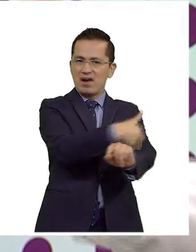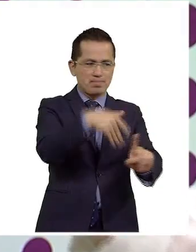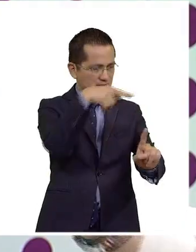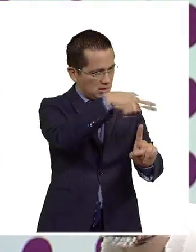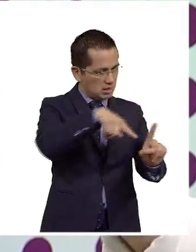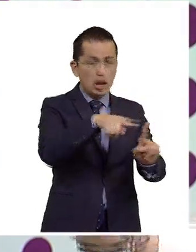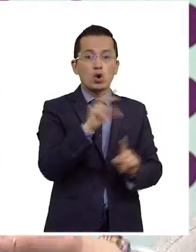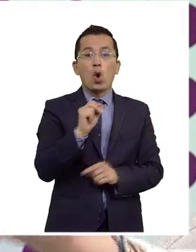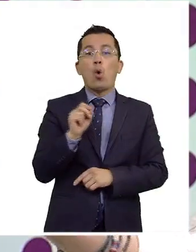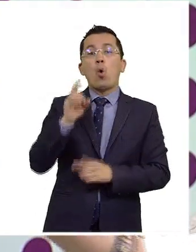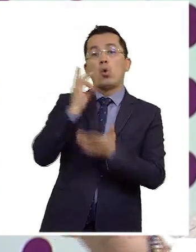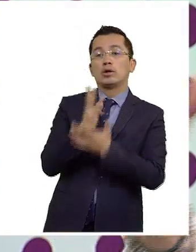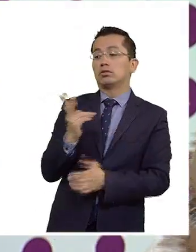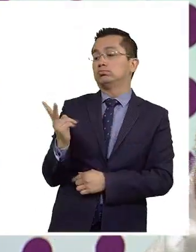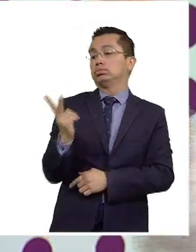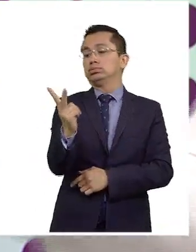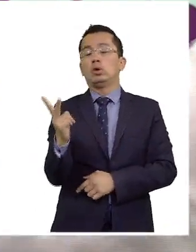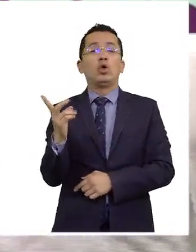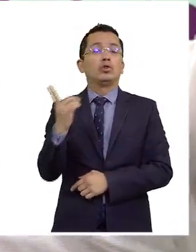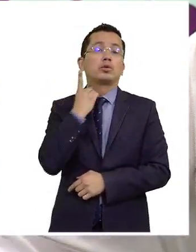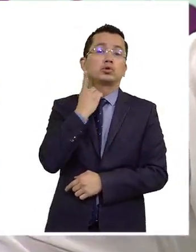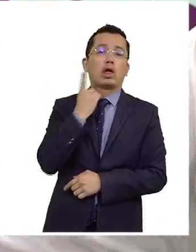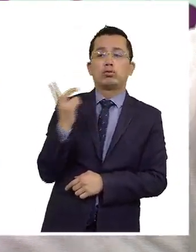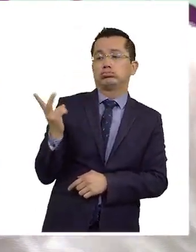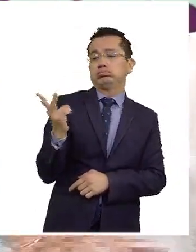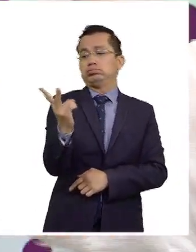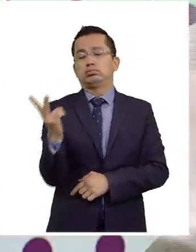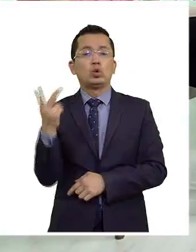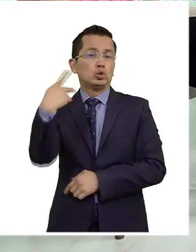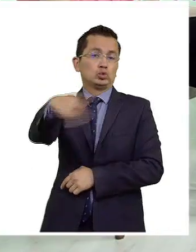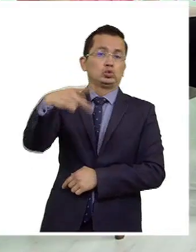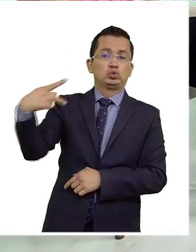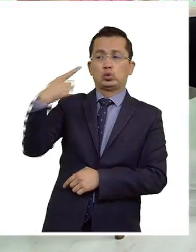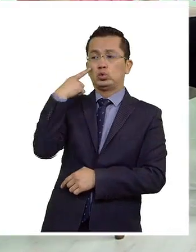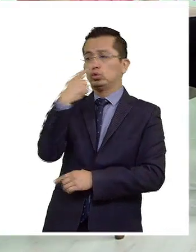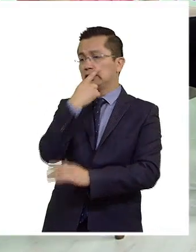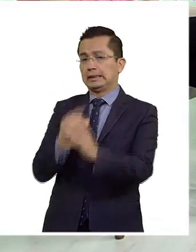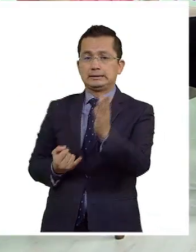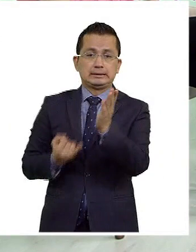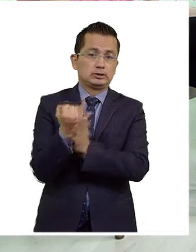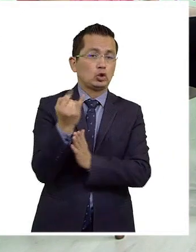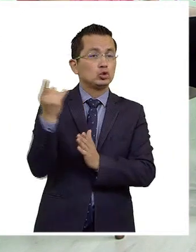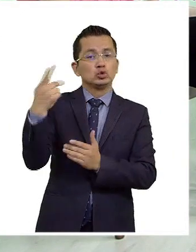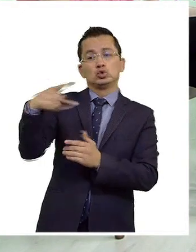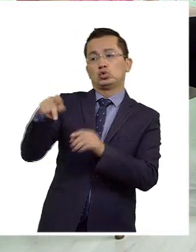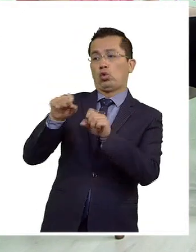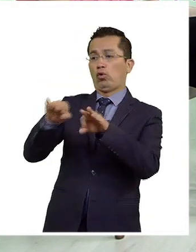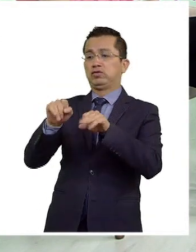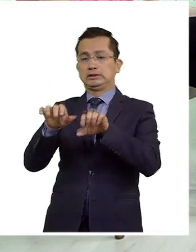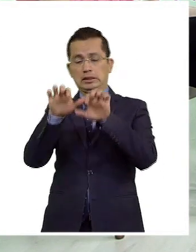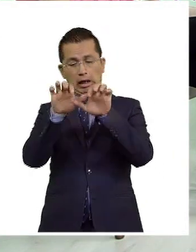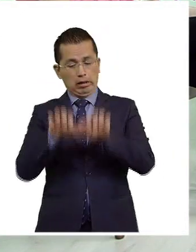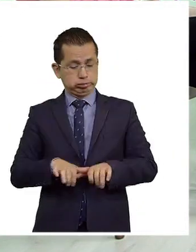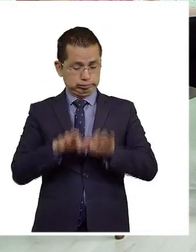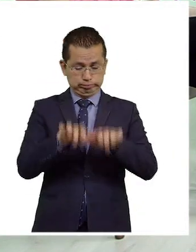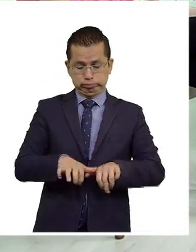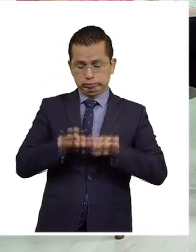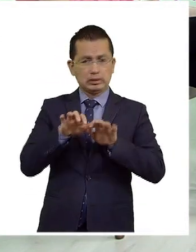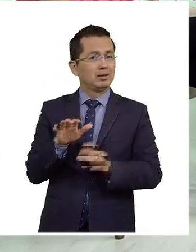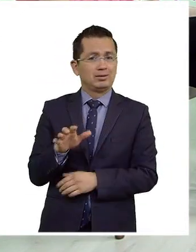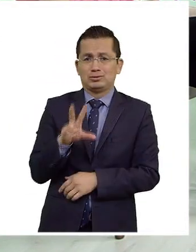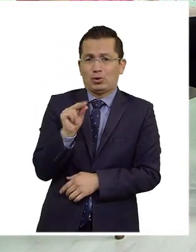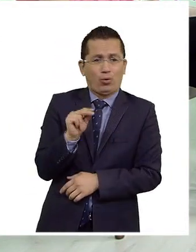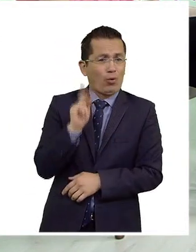decisión de dos legisladores, digamos, y lo pongo con todo respeto, pero que trabajaron en su cubículo una iniciativa. Un ejercicio de parlamento sino que abierto. fue un